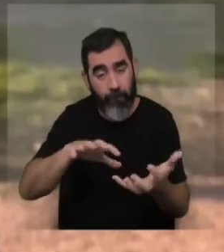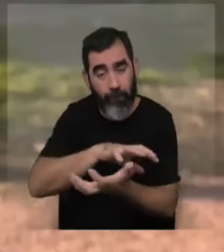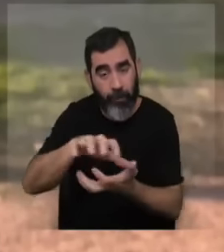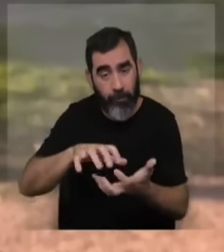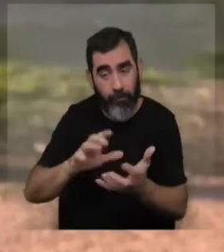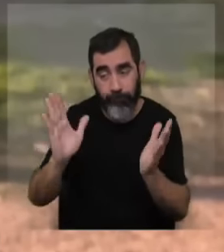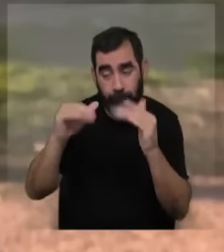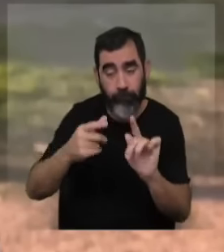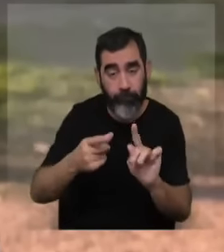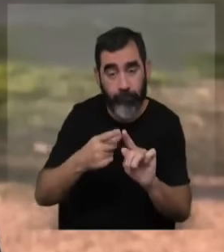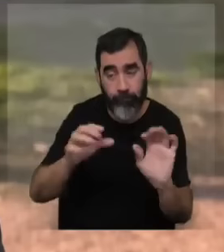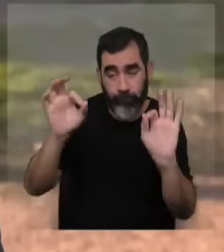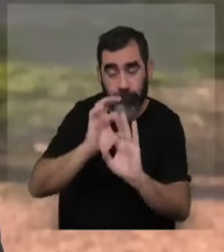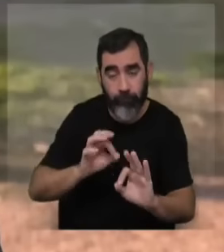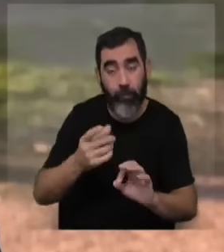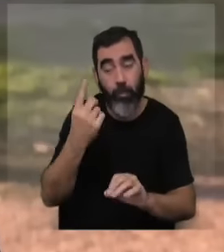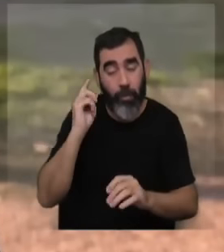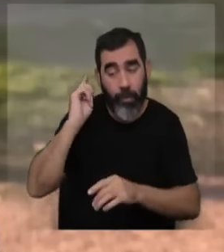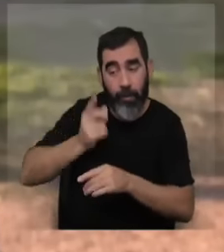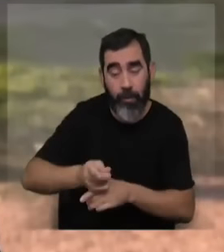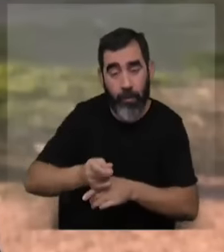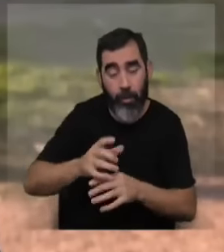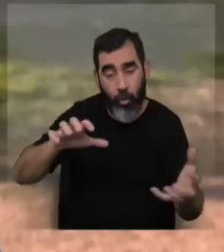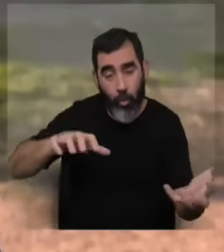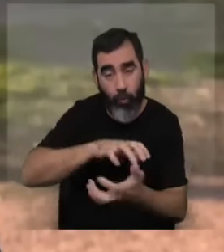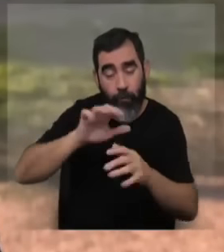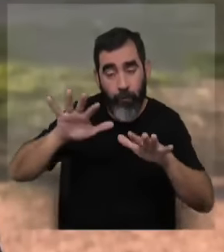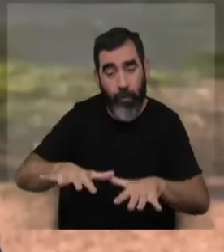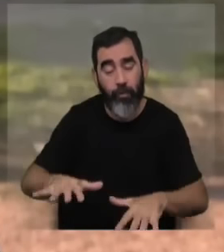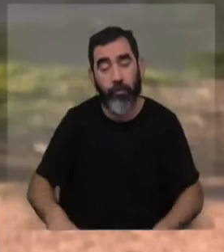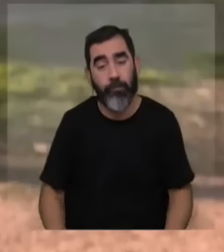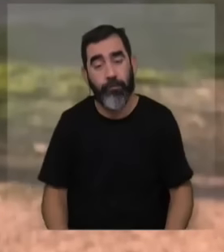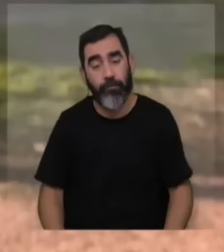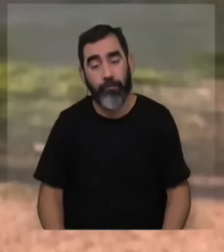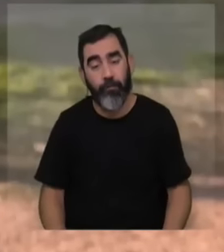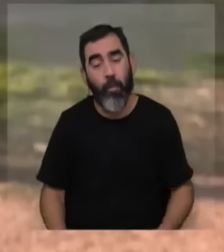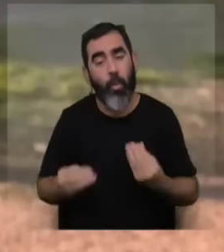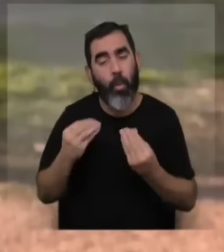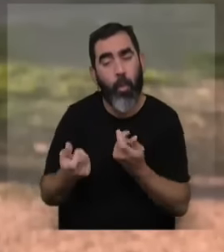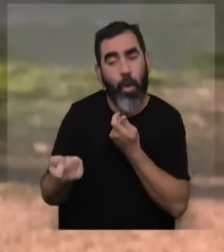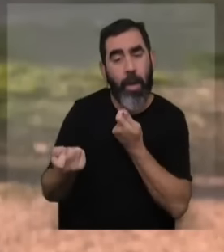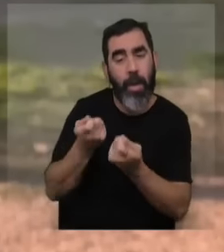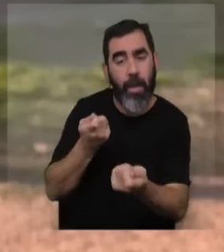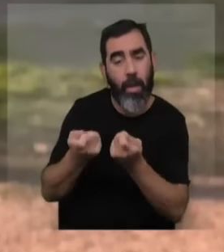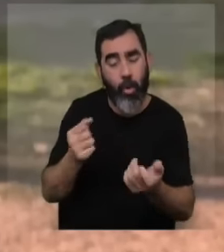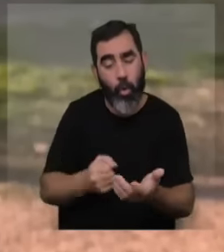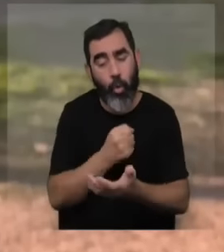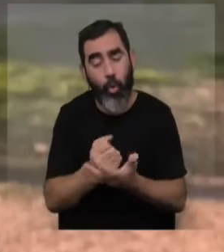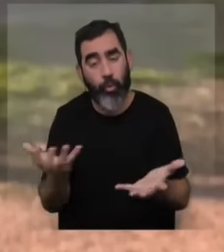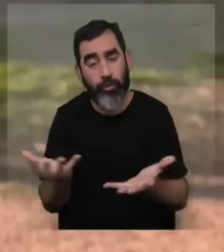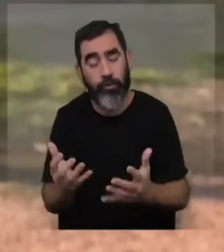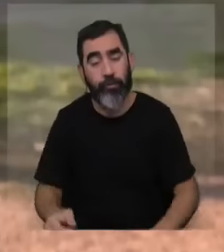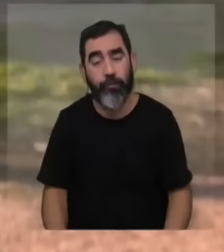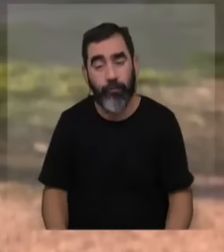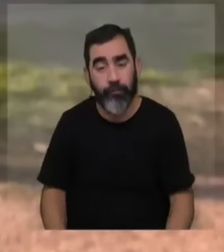al no llegar a acuerdo es que se toma esta decisión de conflicto y tomar medidas Cómo han venido siendo las negociaciones hasta el momento